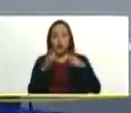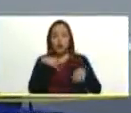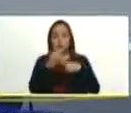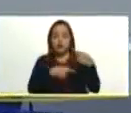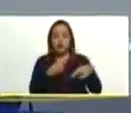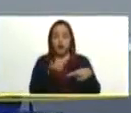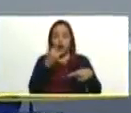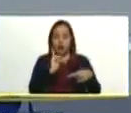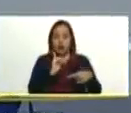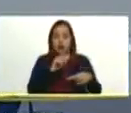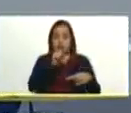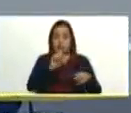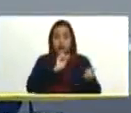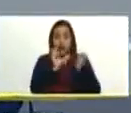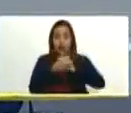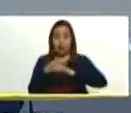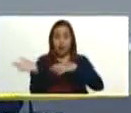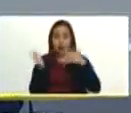cambio climático.